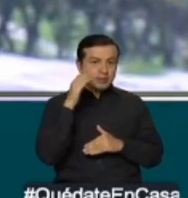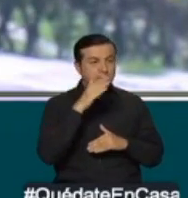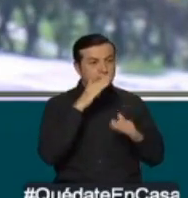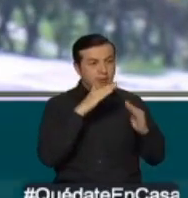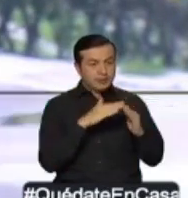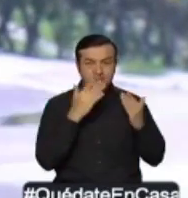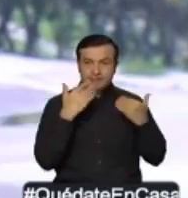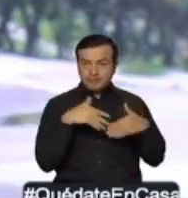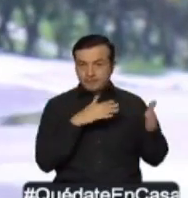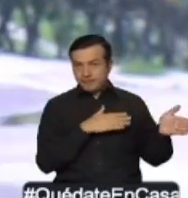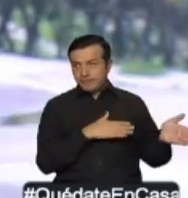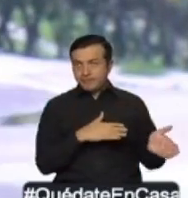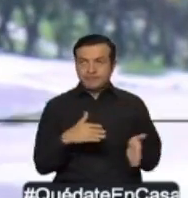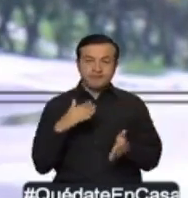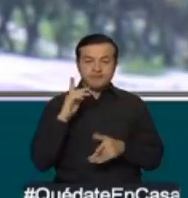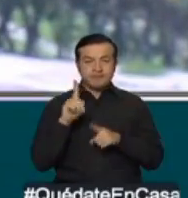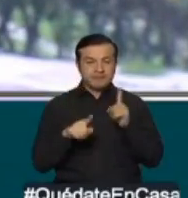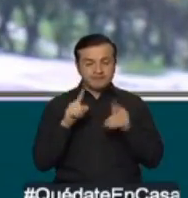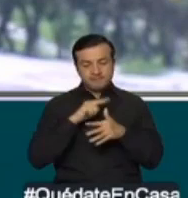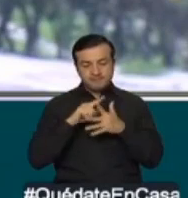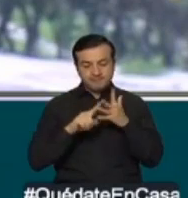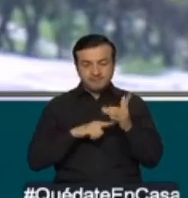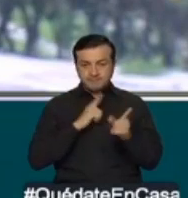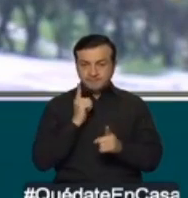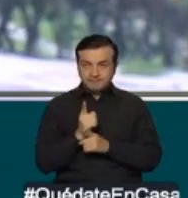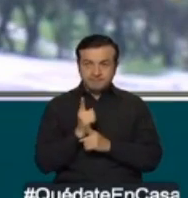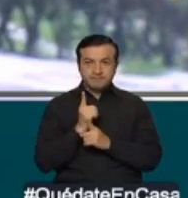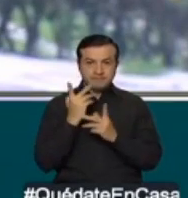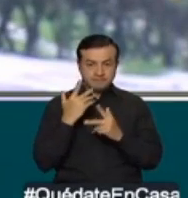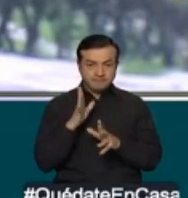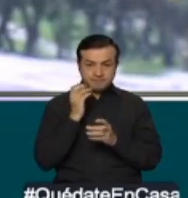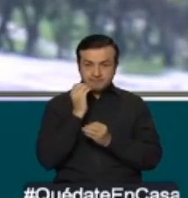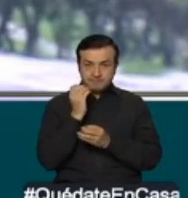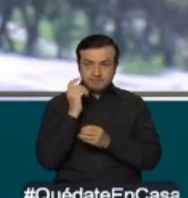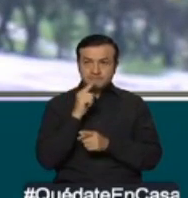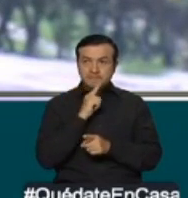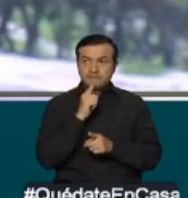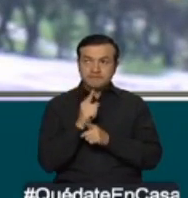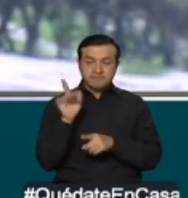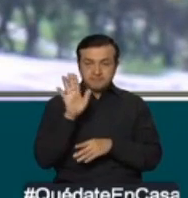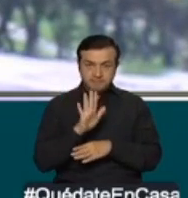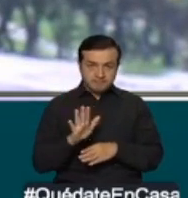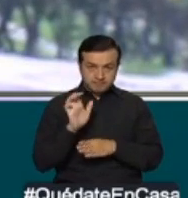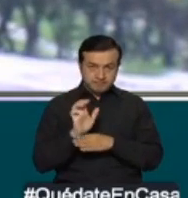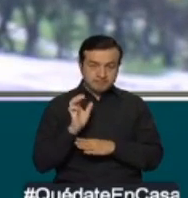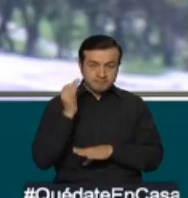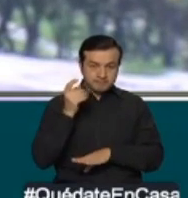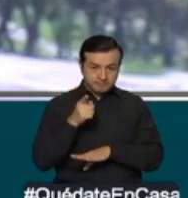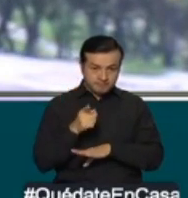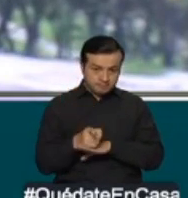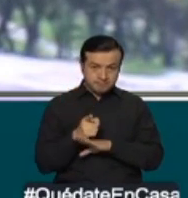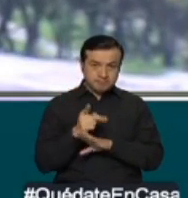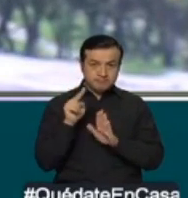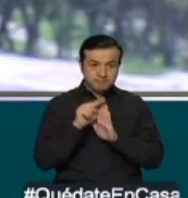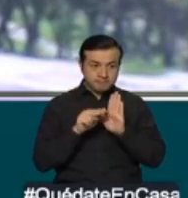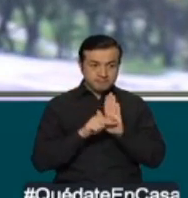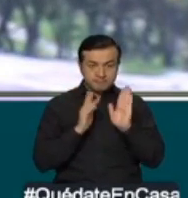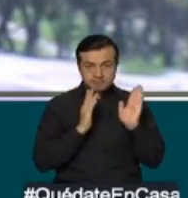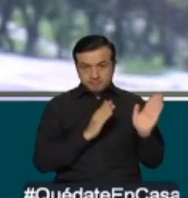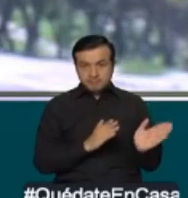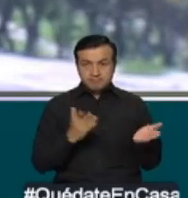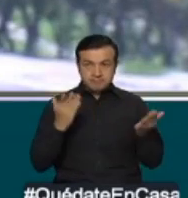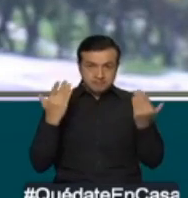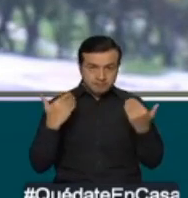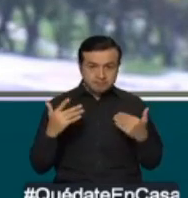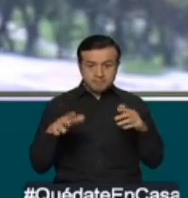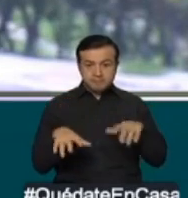que están llegando con ciertos insumos y productos que los ecuatorianos por cumplir la norma no estamos saliendo esto ha generado